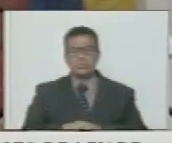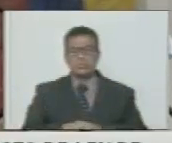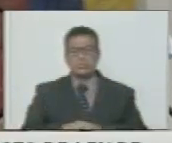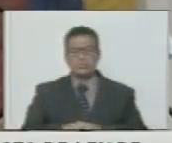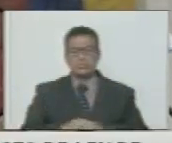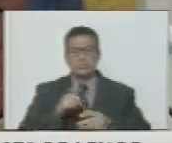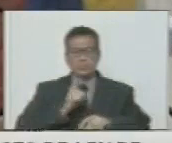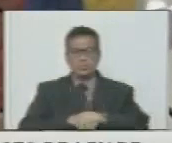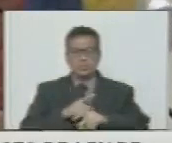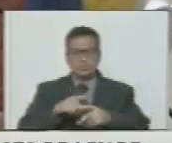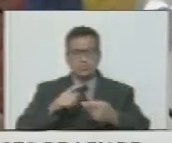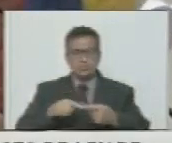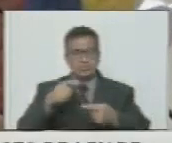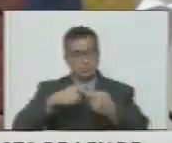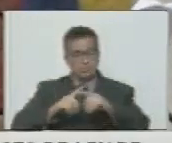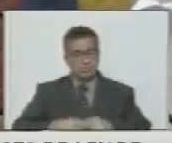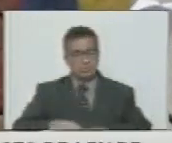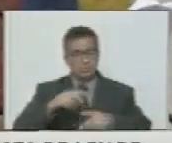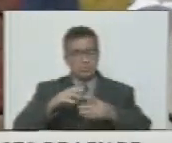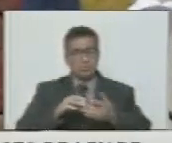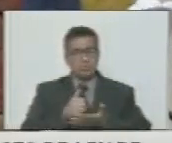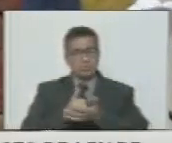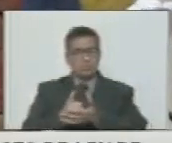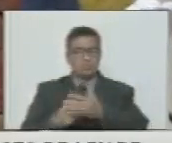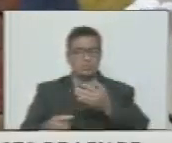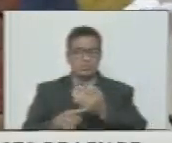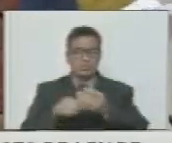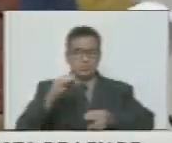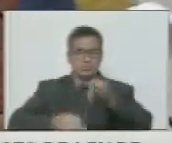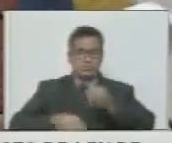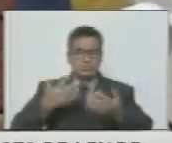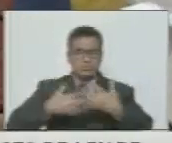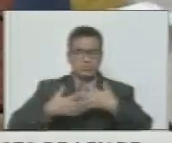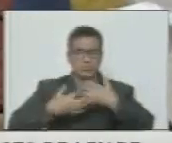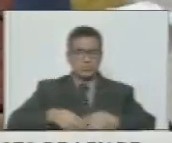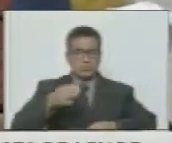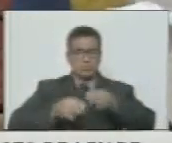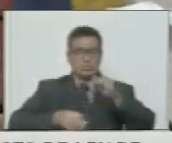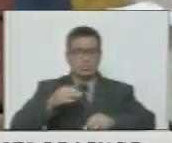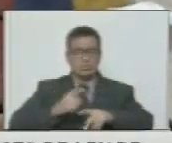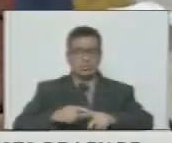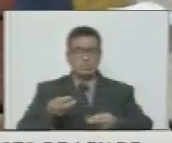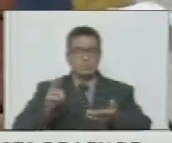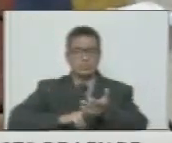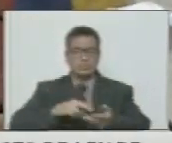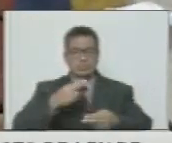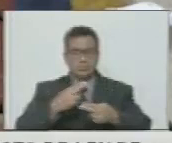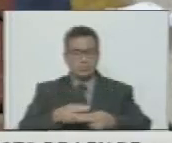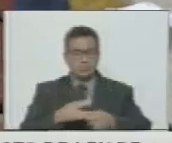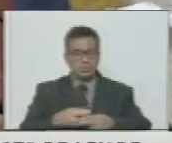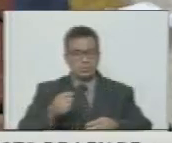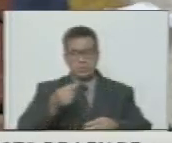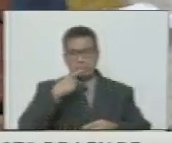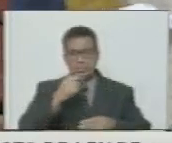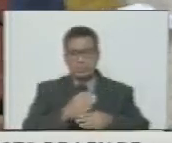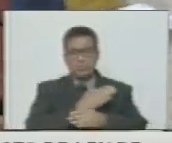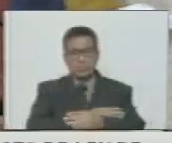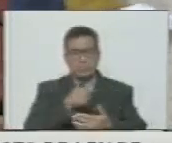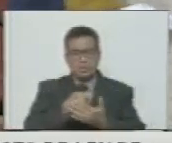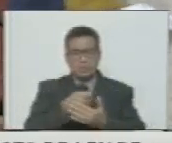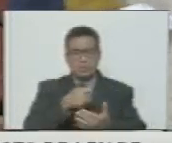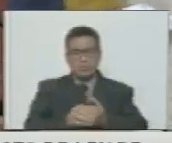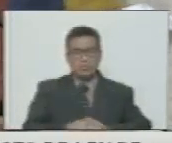masiva, actuario, auxiliar de seguro, en las empresas de seguros, de reaseguros, de